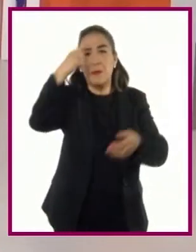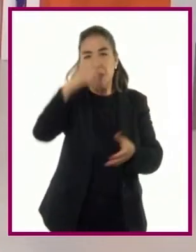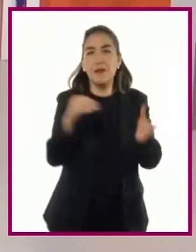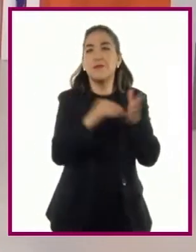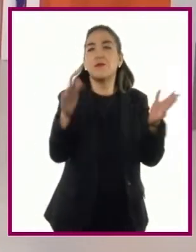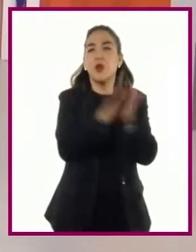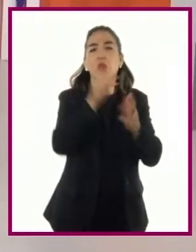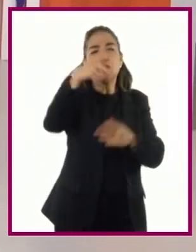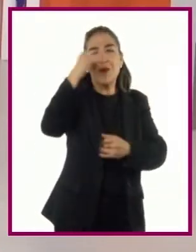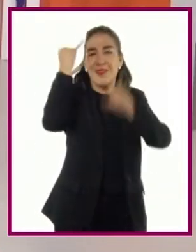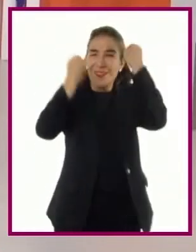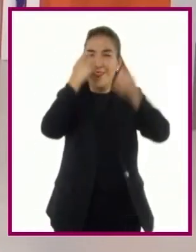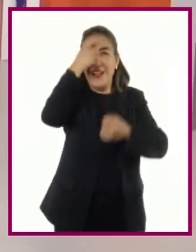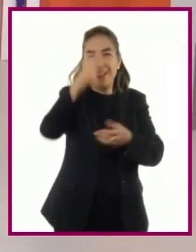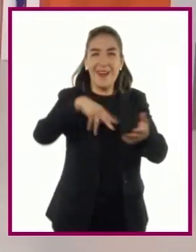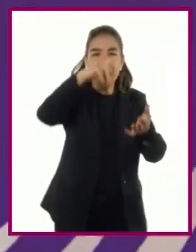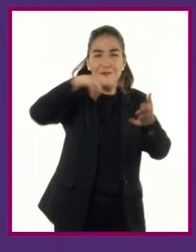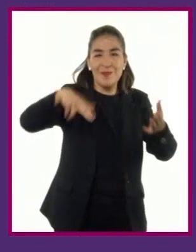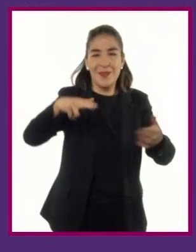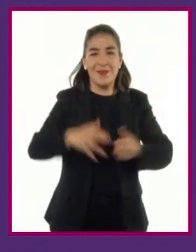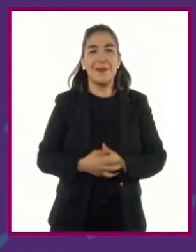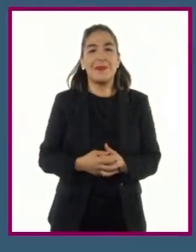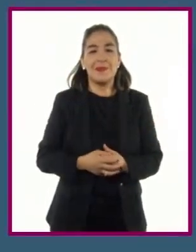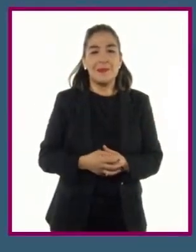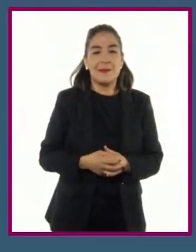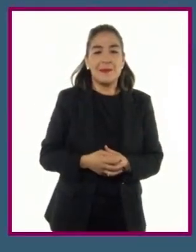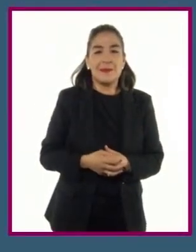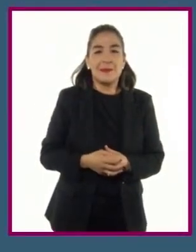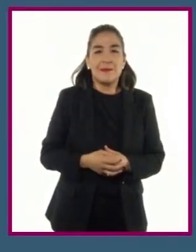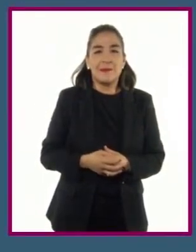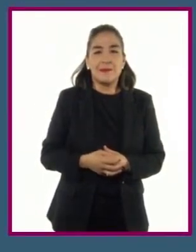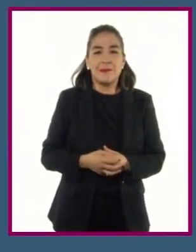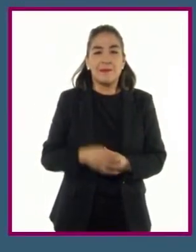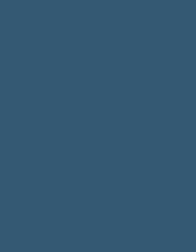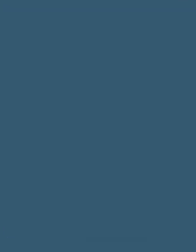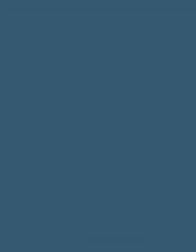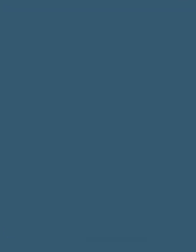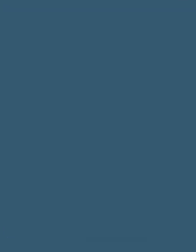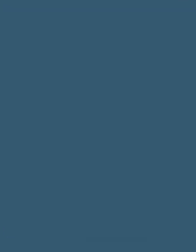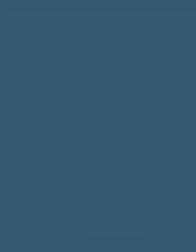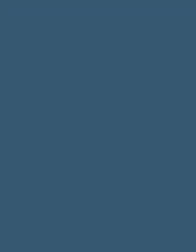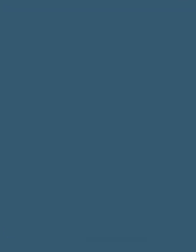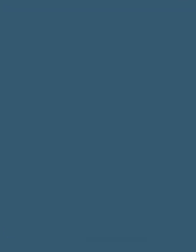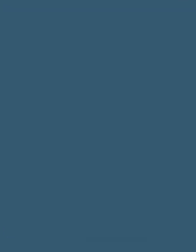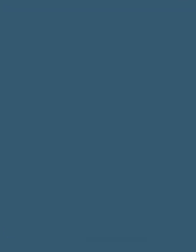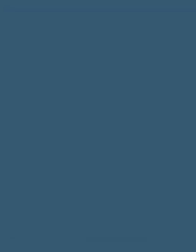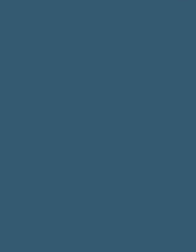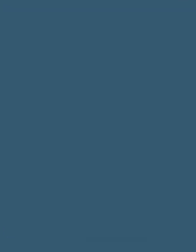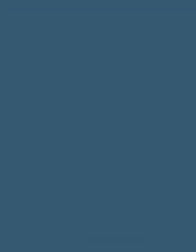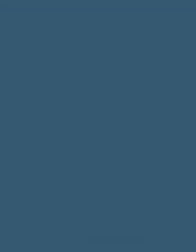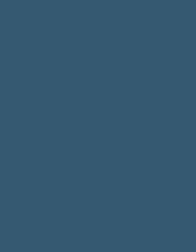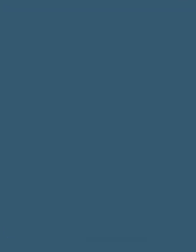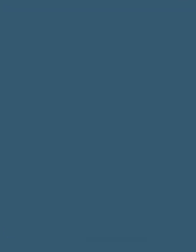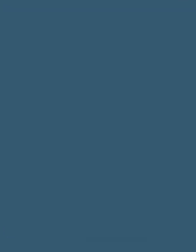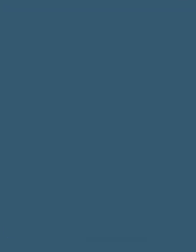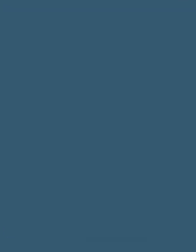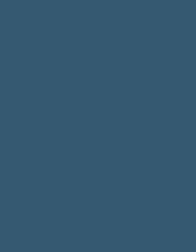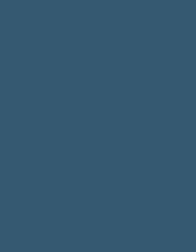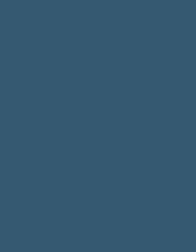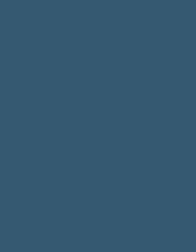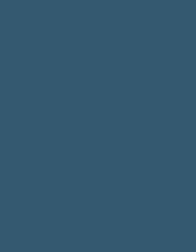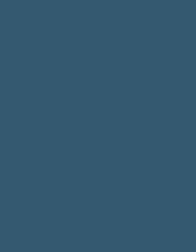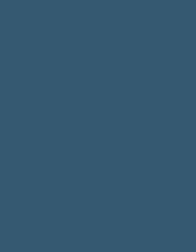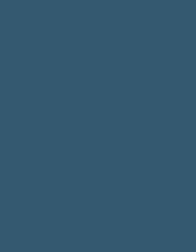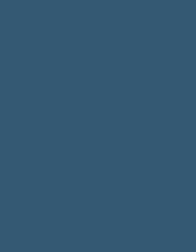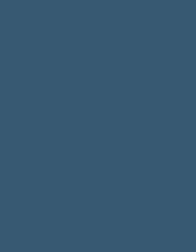y explotar su creatividad en una obra de arte. Esta será nuestro proyecto tecnológico. ¿Qué necesitamos? Media piña,